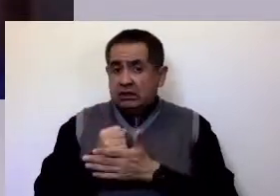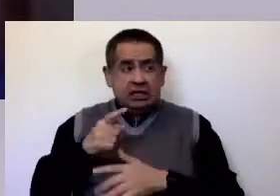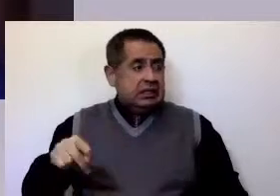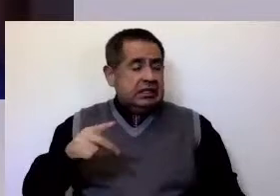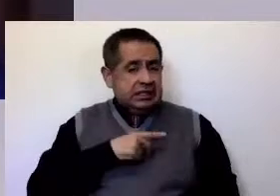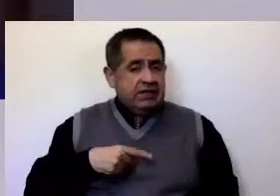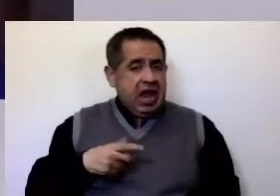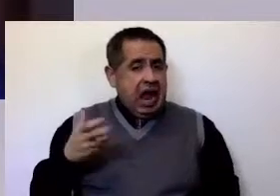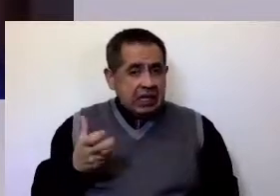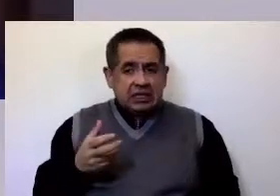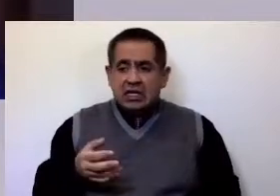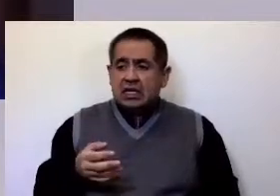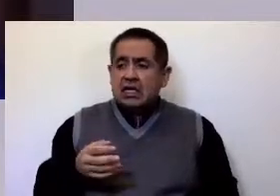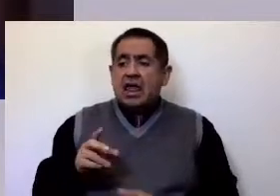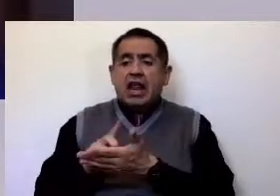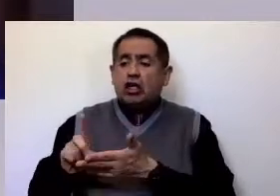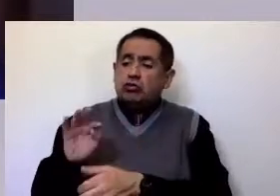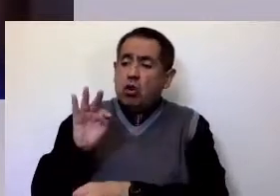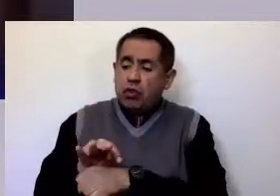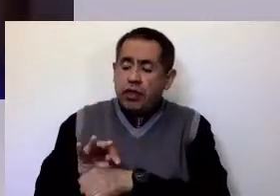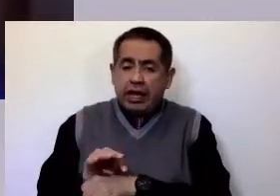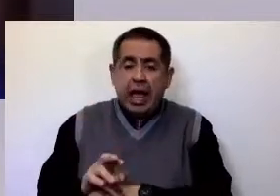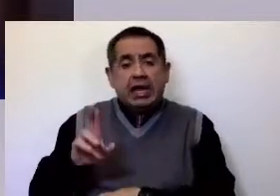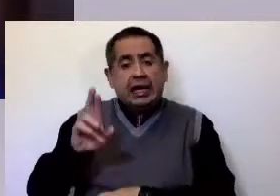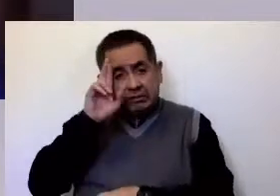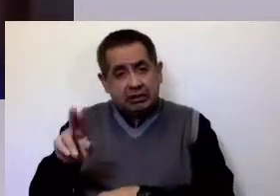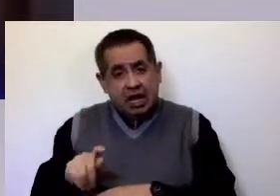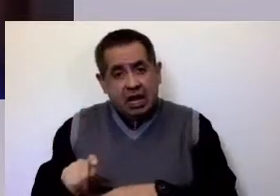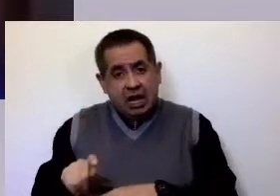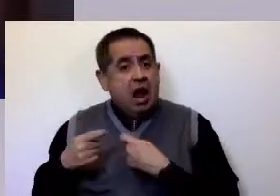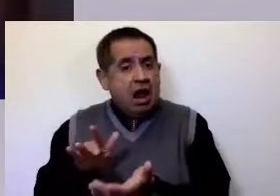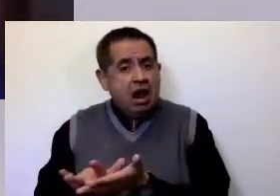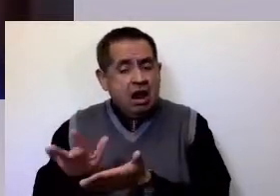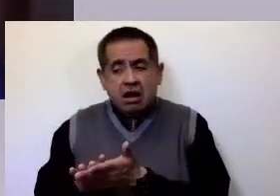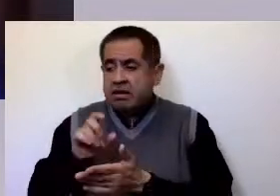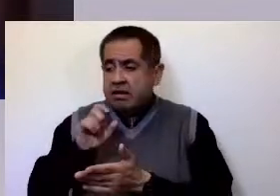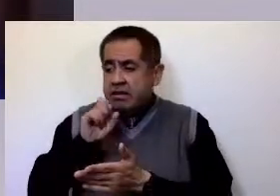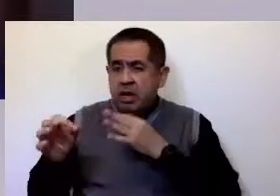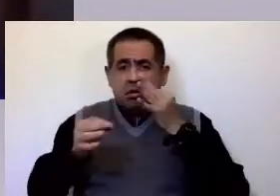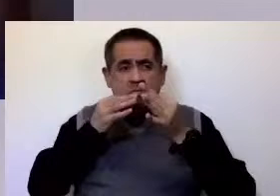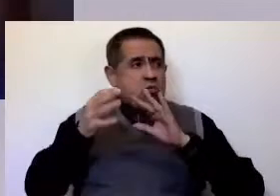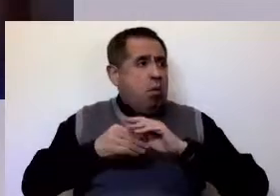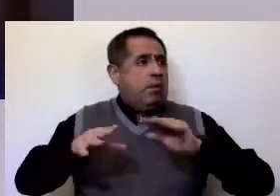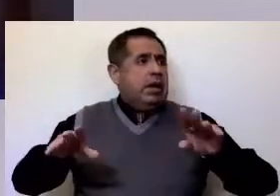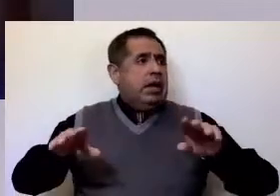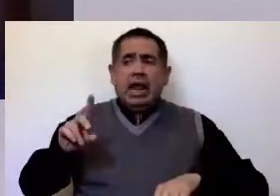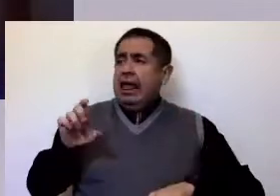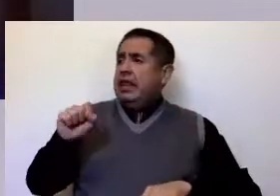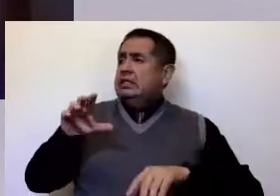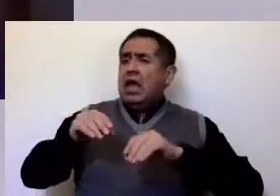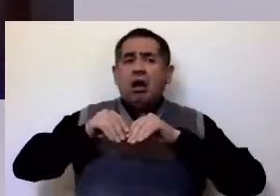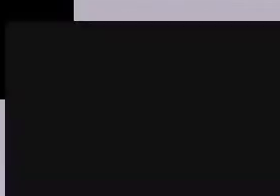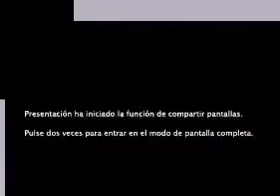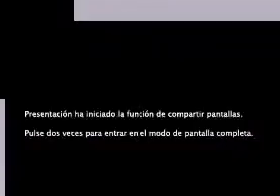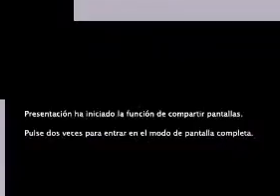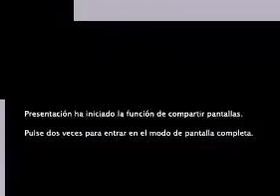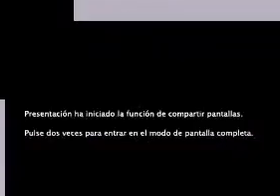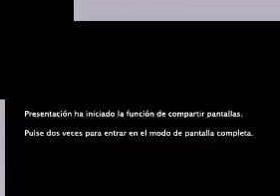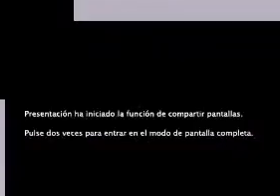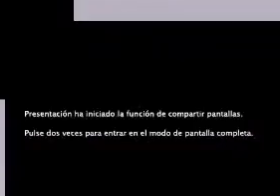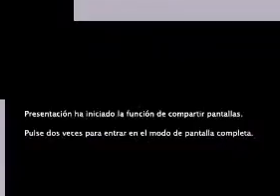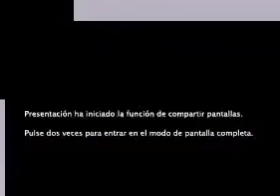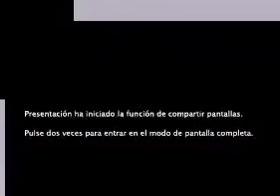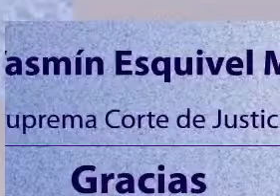sólo de proteger los respetarlos y garantizarlos sino también de promover los muchísimas gracias